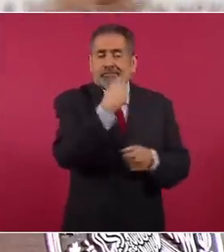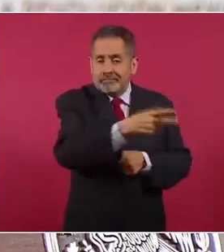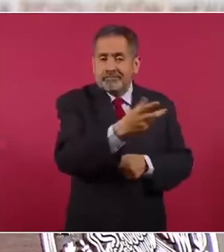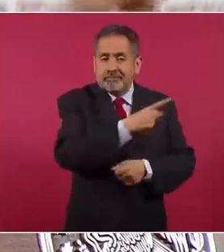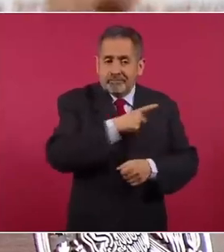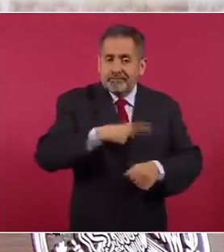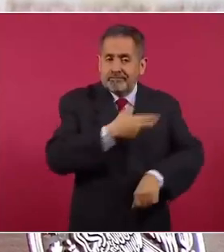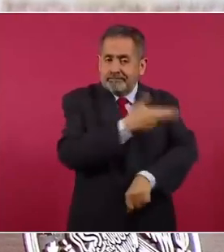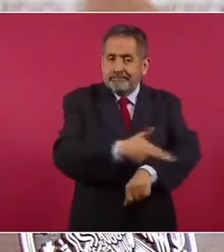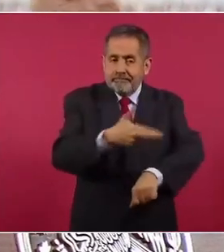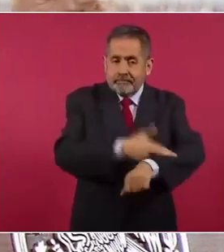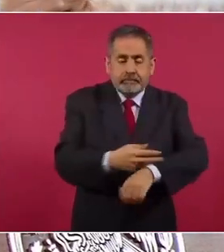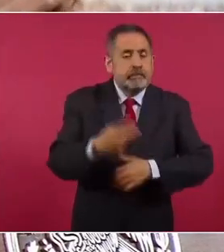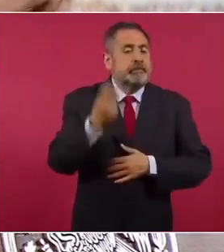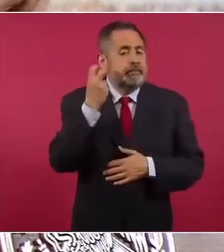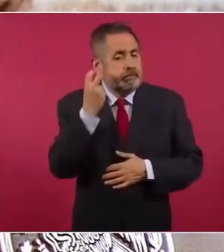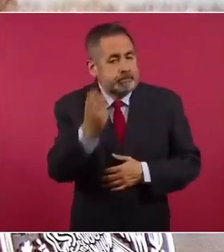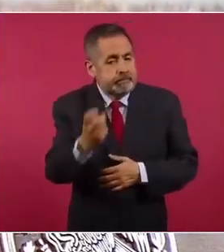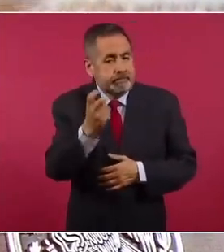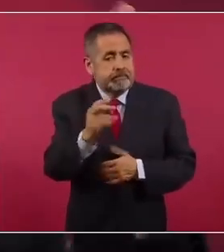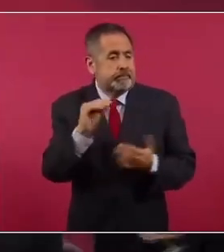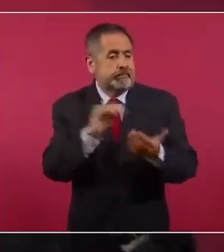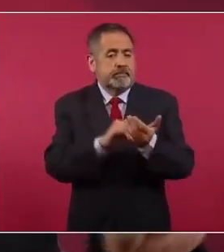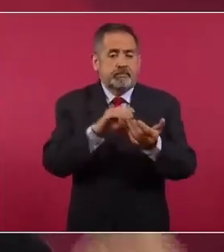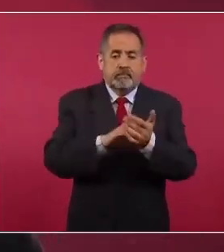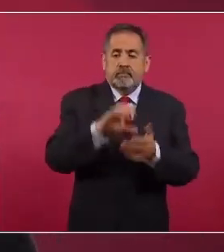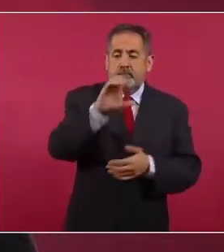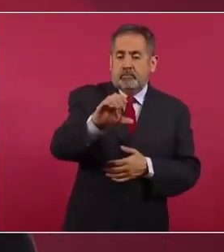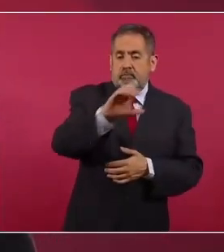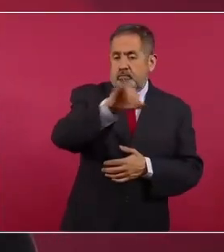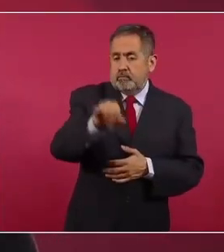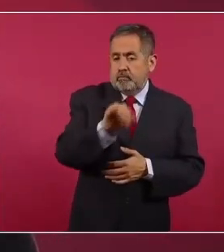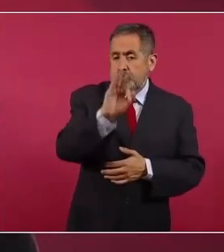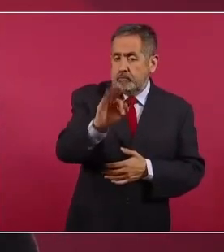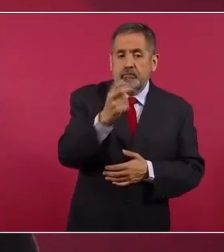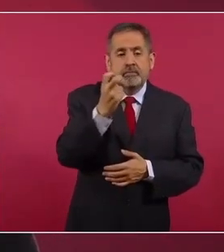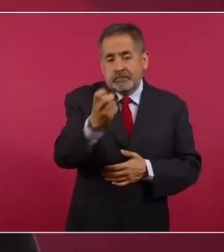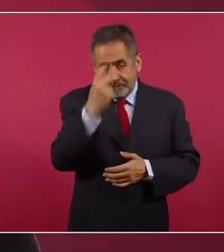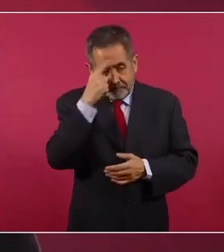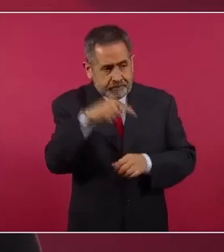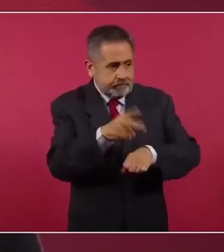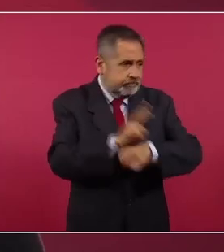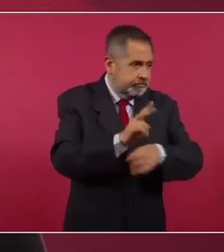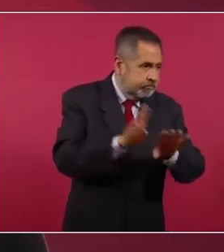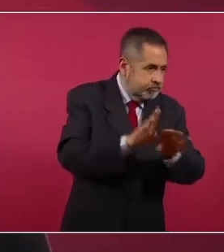para eso es la Judicatura.